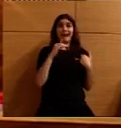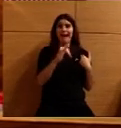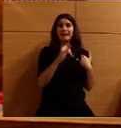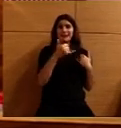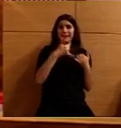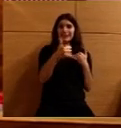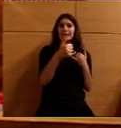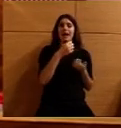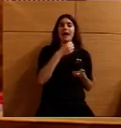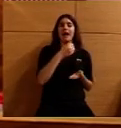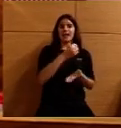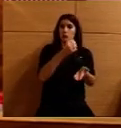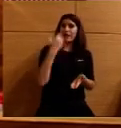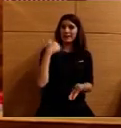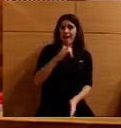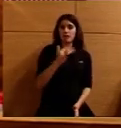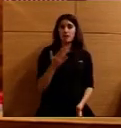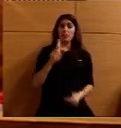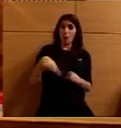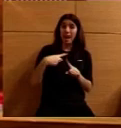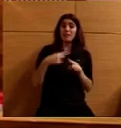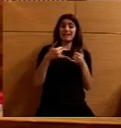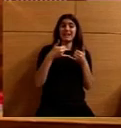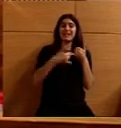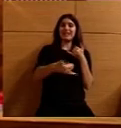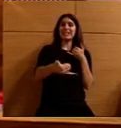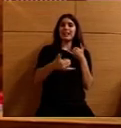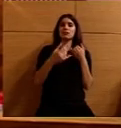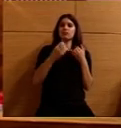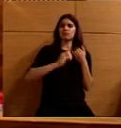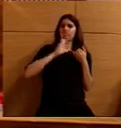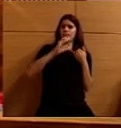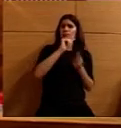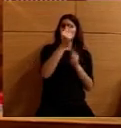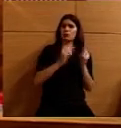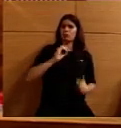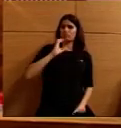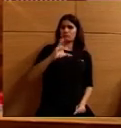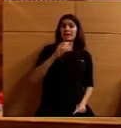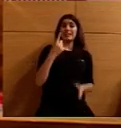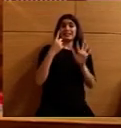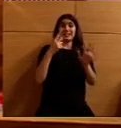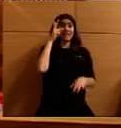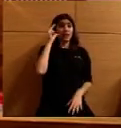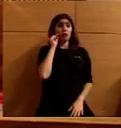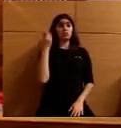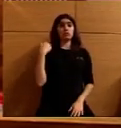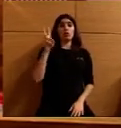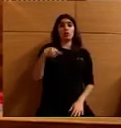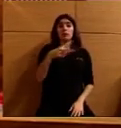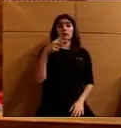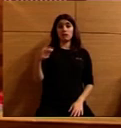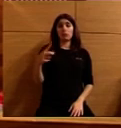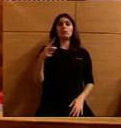existen esas líneas desde la Generalitat, pero además líneas muy dotadas. Mire, el 6 de agosto de 2021